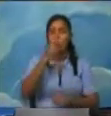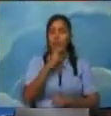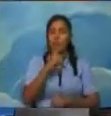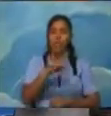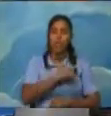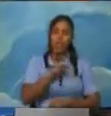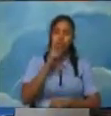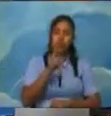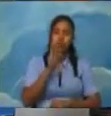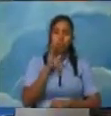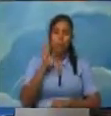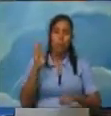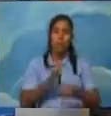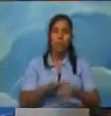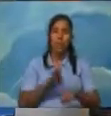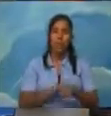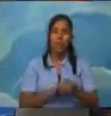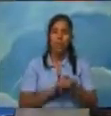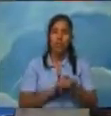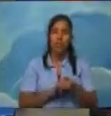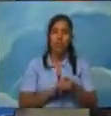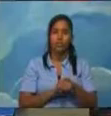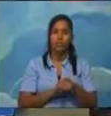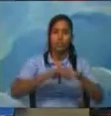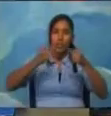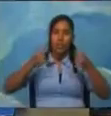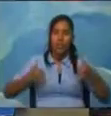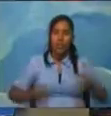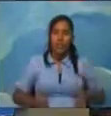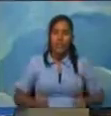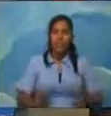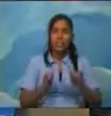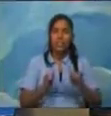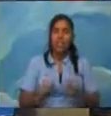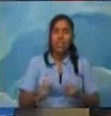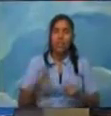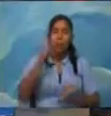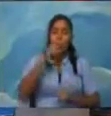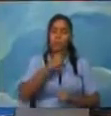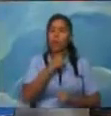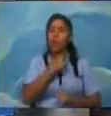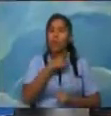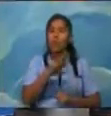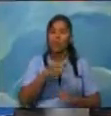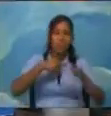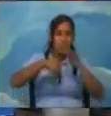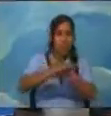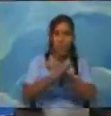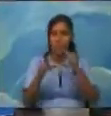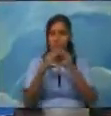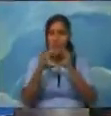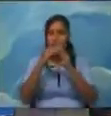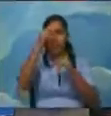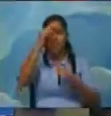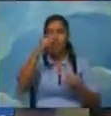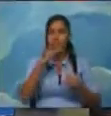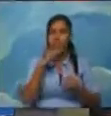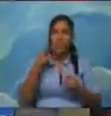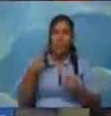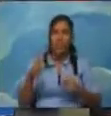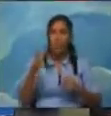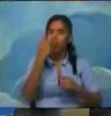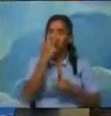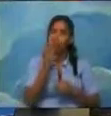su fechoría. El hijo pródigo se fue de la casa de su padre. Aquel